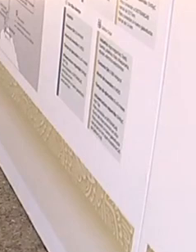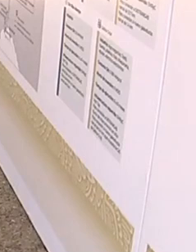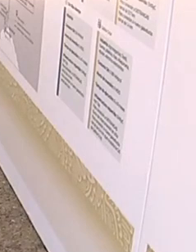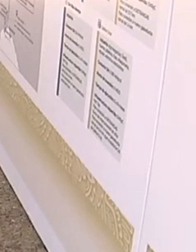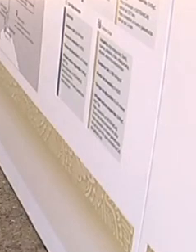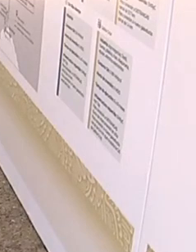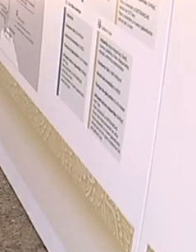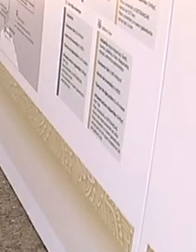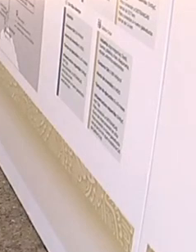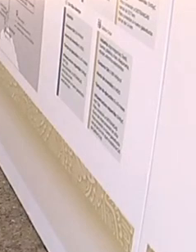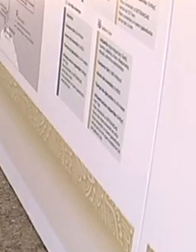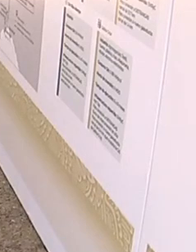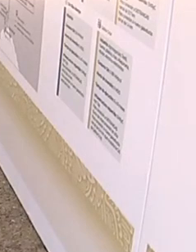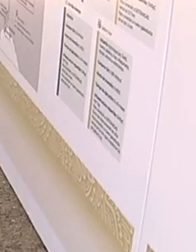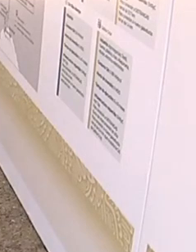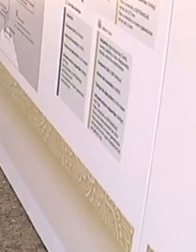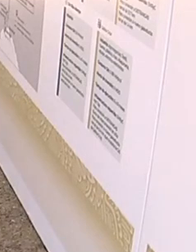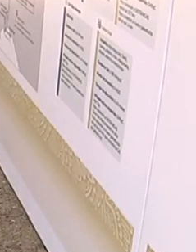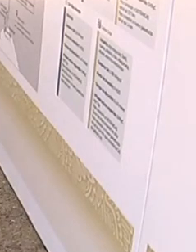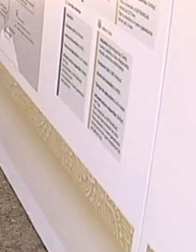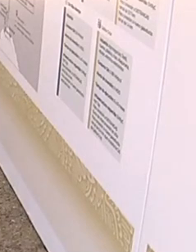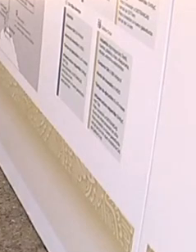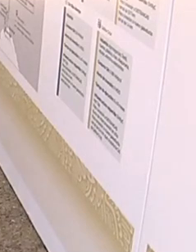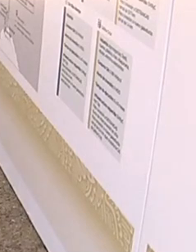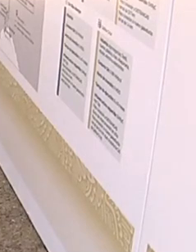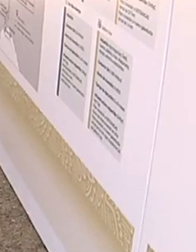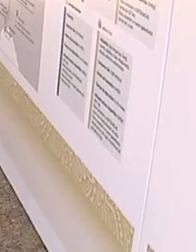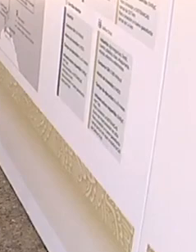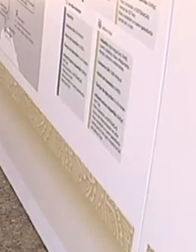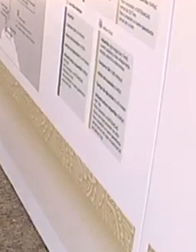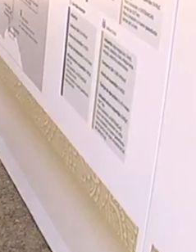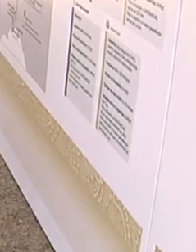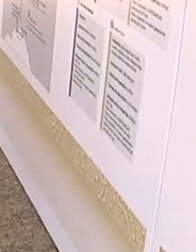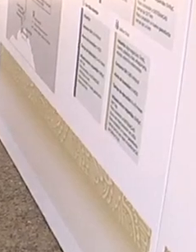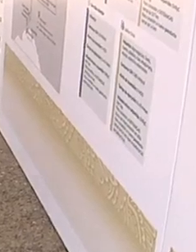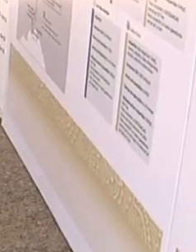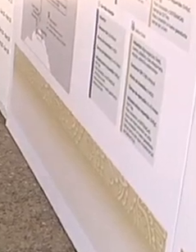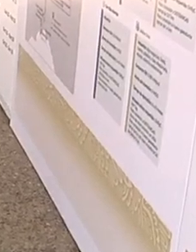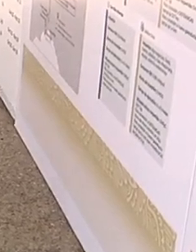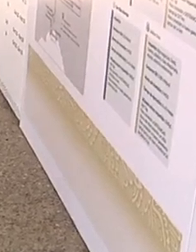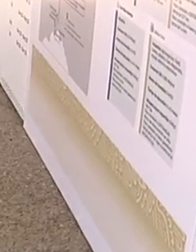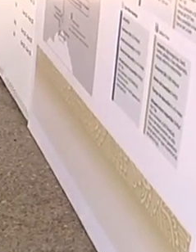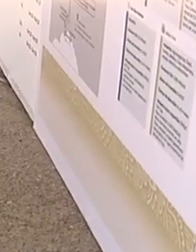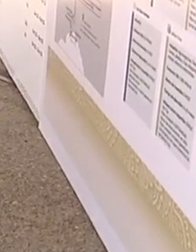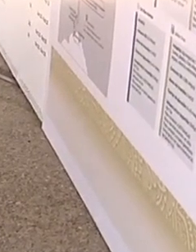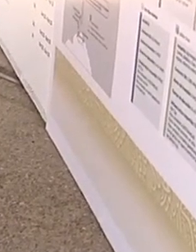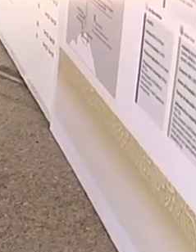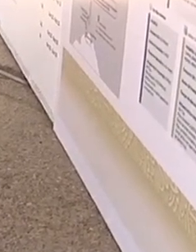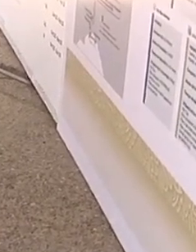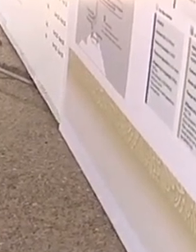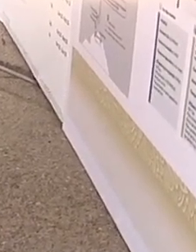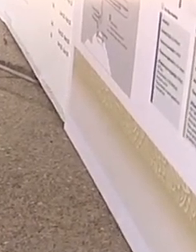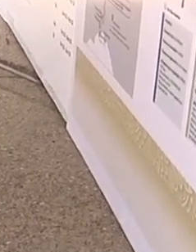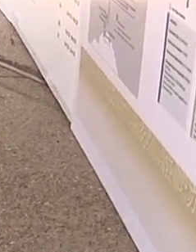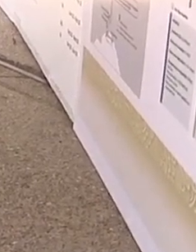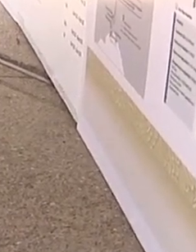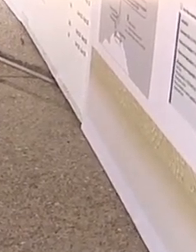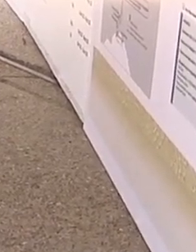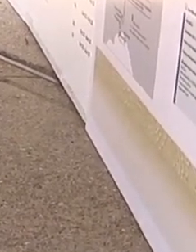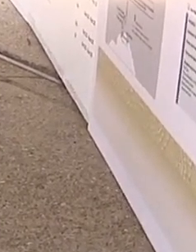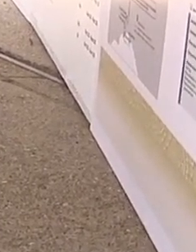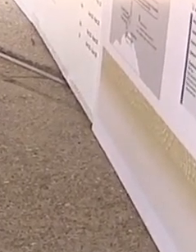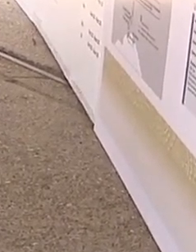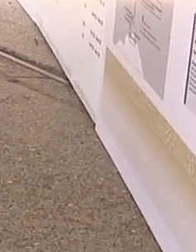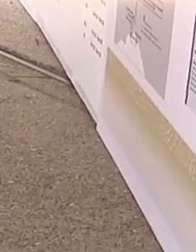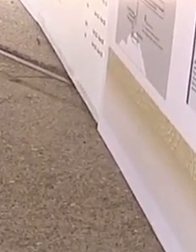gasoducto con cada una de estas plantas. De manera que estamos preparados, señor presidente. Aquí